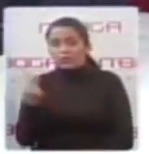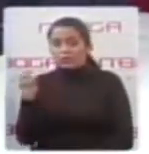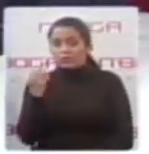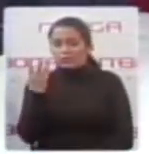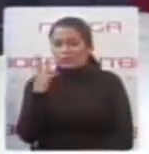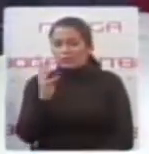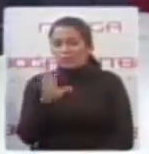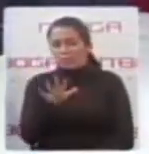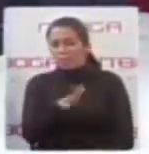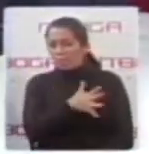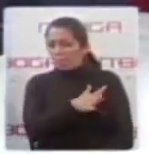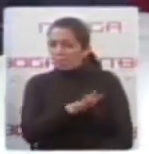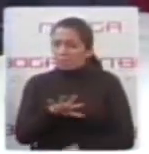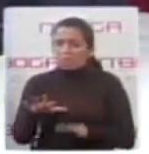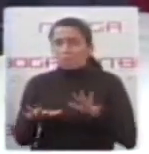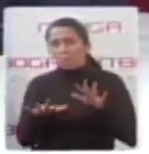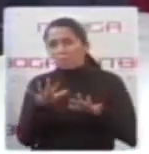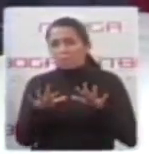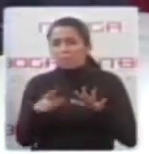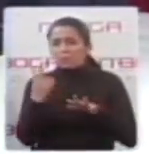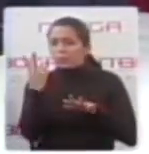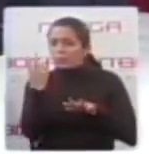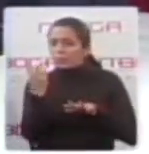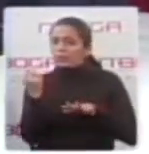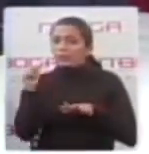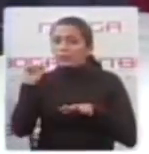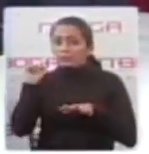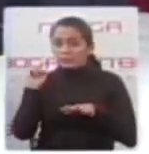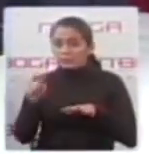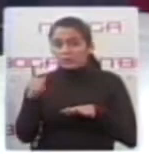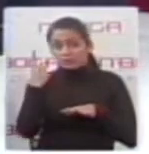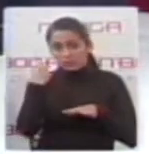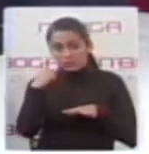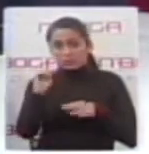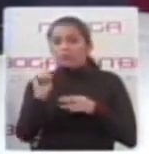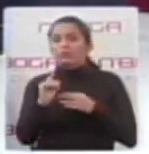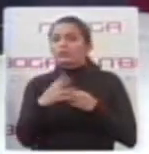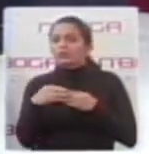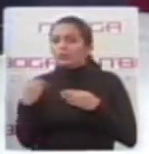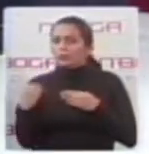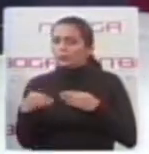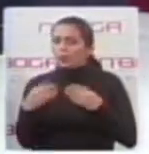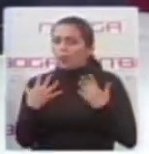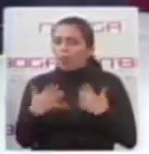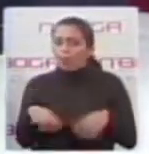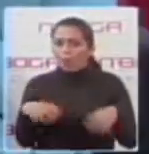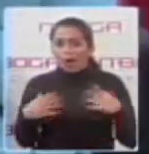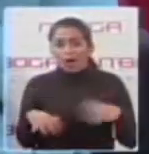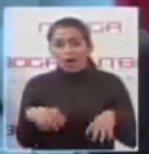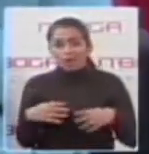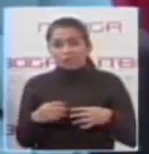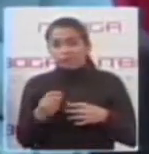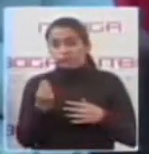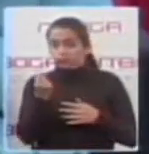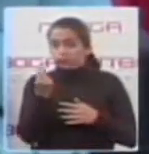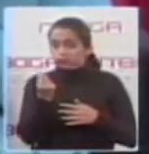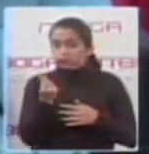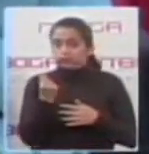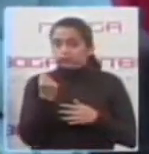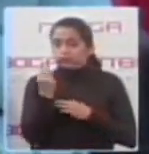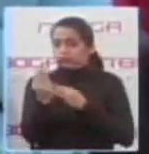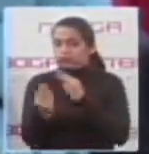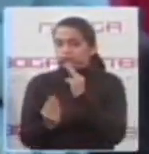2016, se estima alrededor de 12.000 millones de dólares. Esa es una cantidad importante a nivel global, a